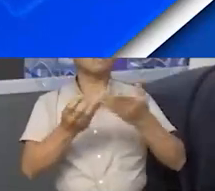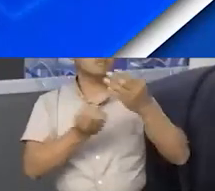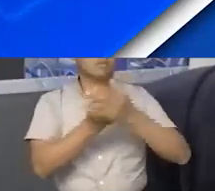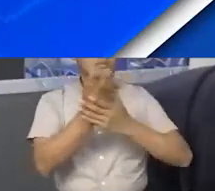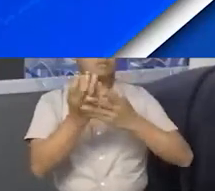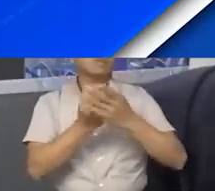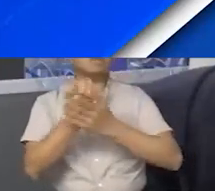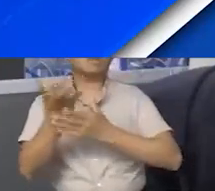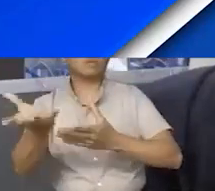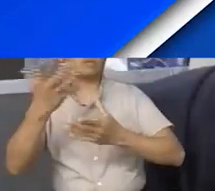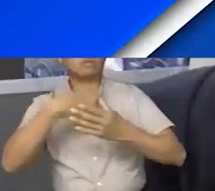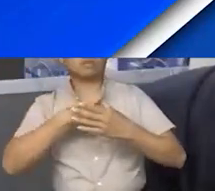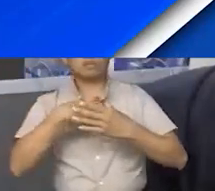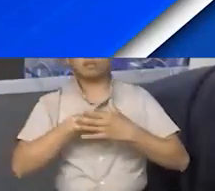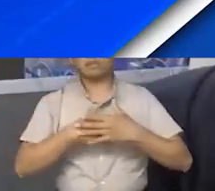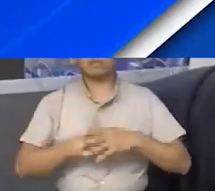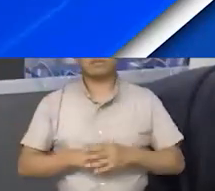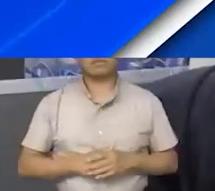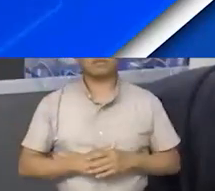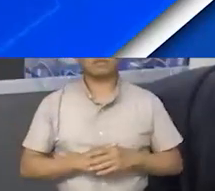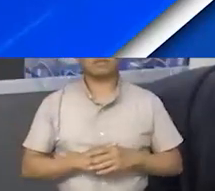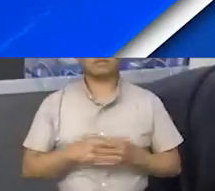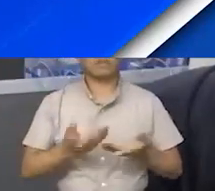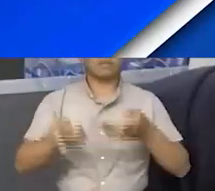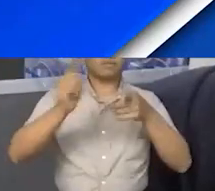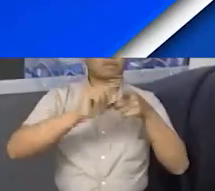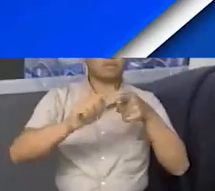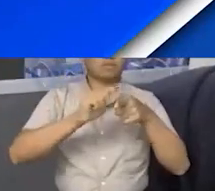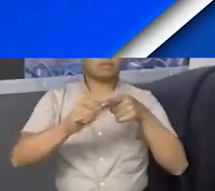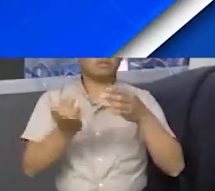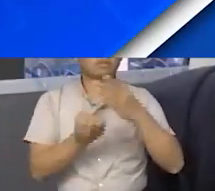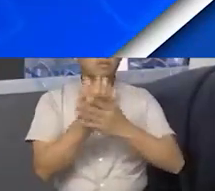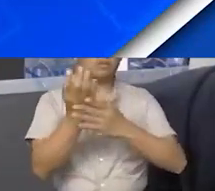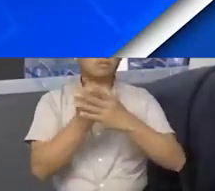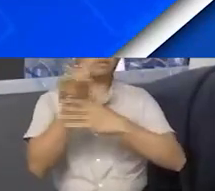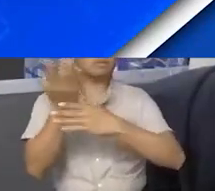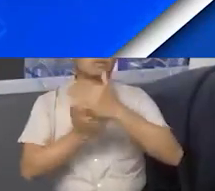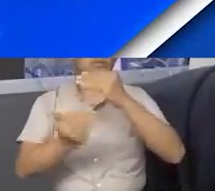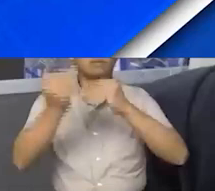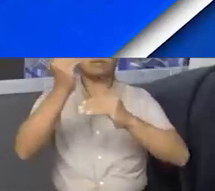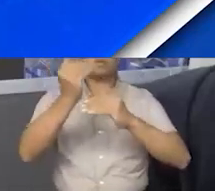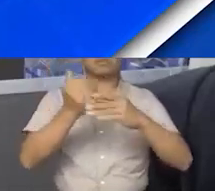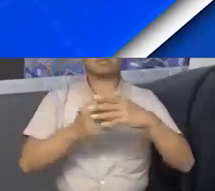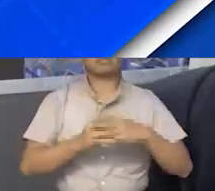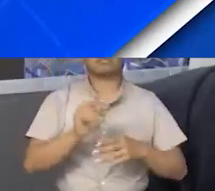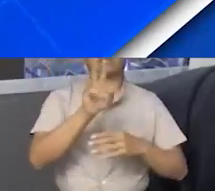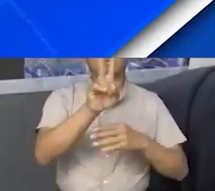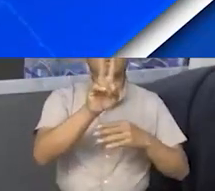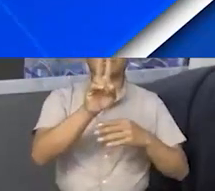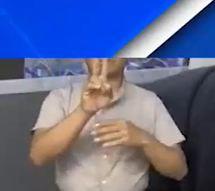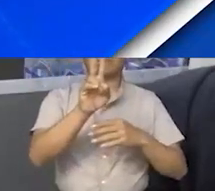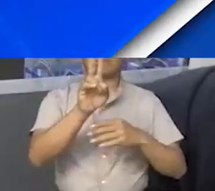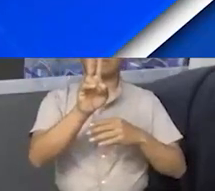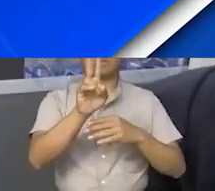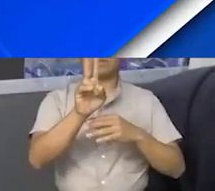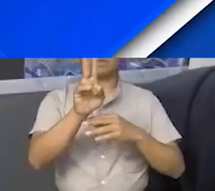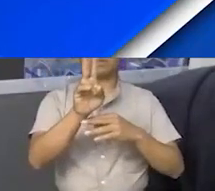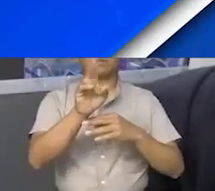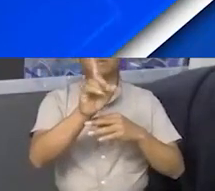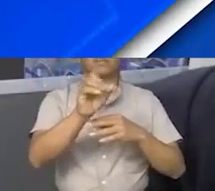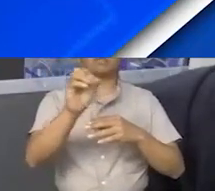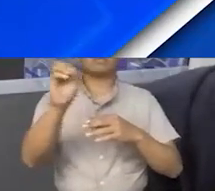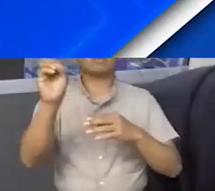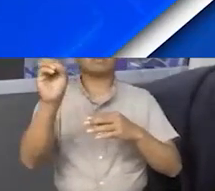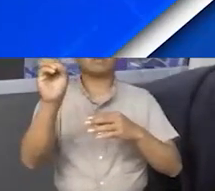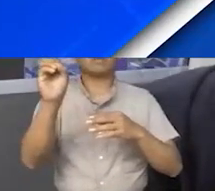Producto Interno Bruto, con una inversión agrícola superior a los 210